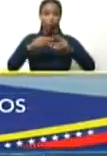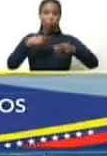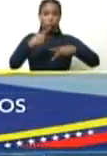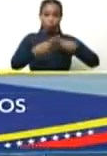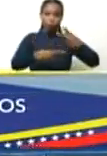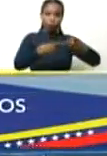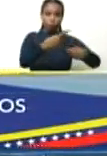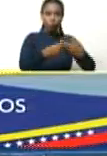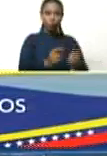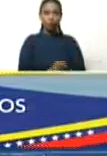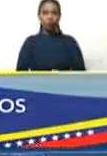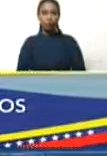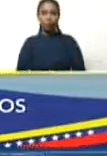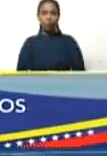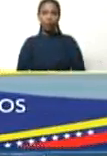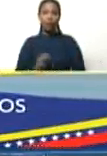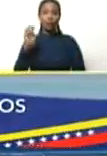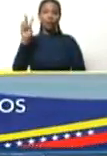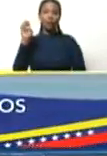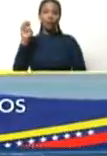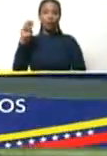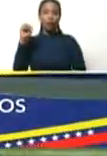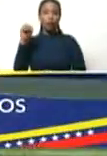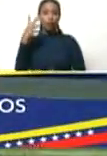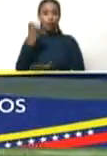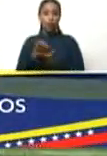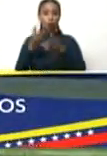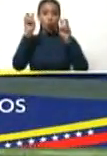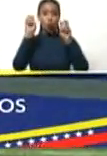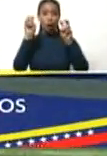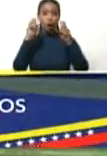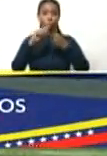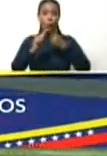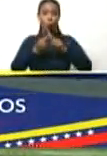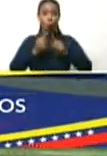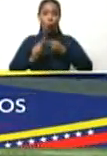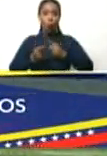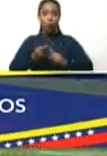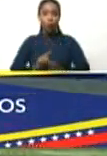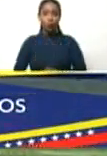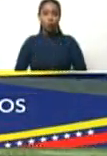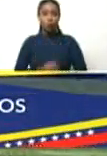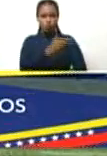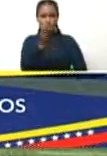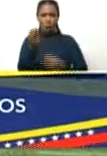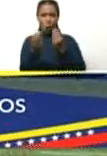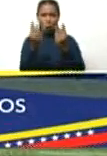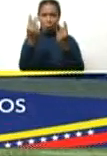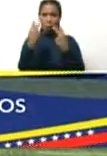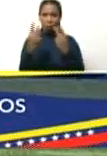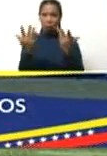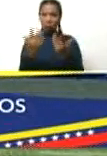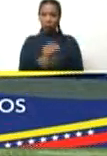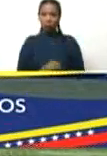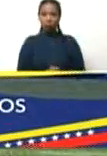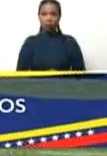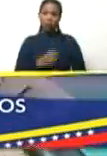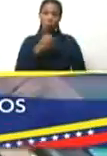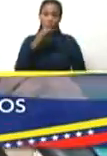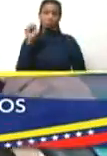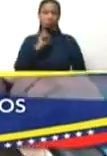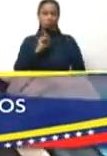vicepresidenta? La aplicación Ven App tiene nuevas cosas. ¿Y cómo la ven ustedes? ¿Cómo la ves tú? ¿Eso bueno, es posible? Sí,